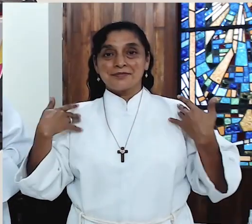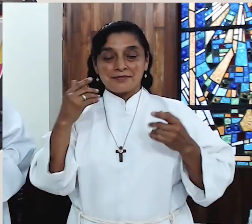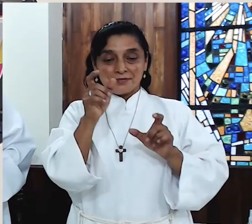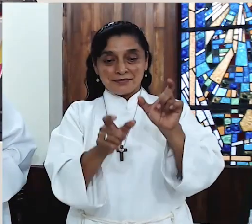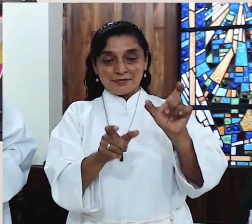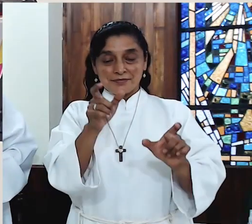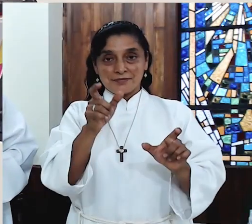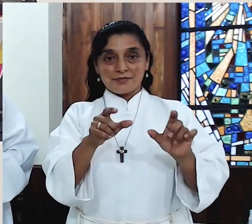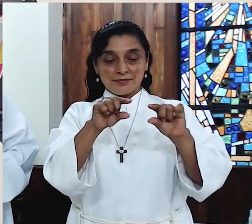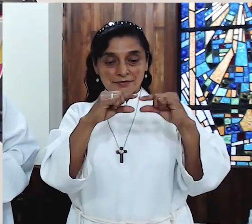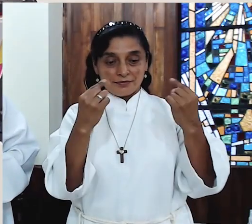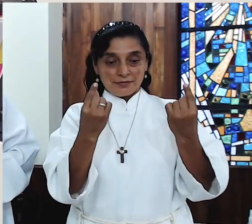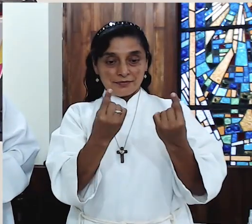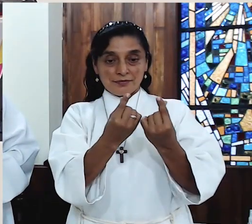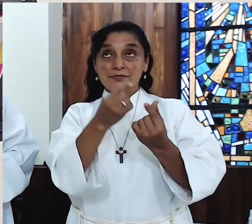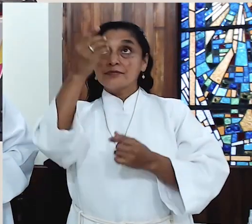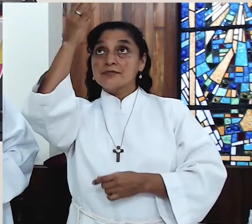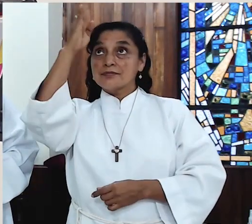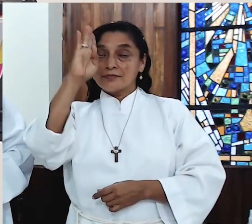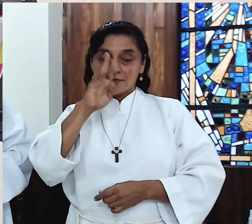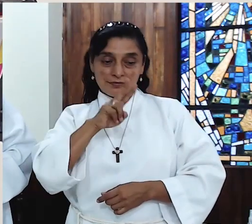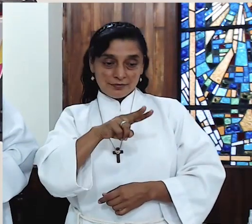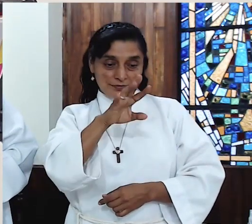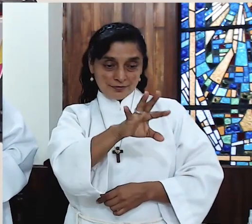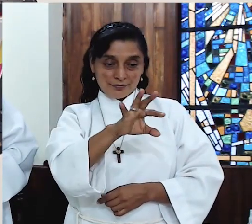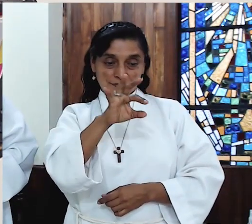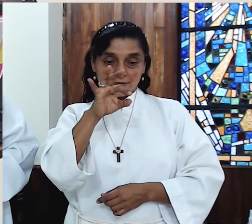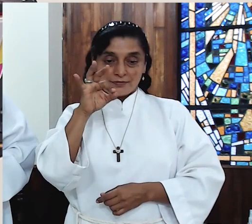Dichoso el pueblo